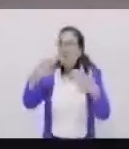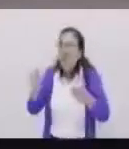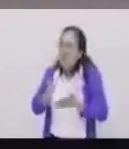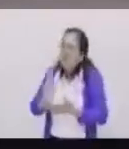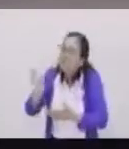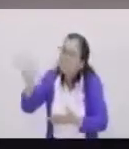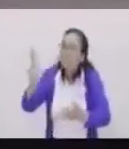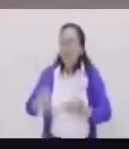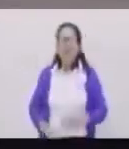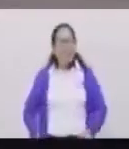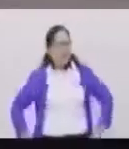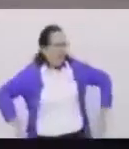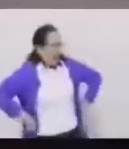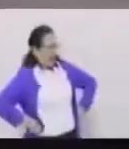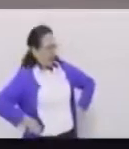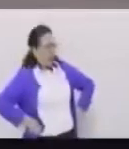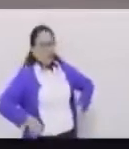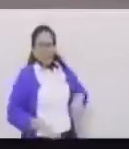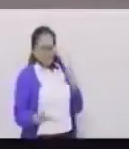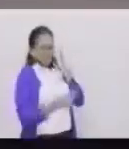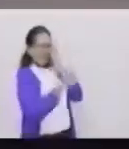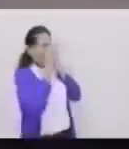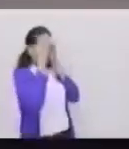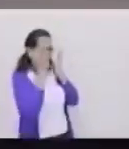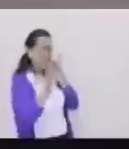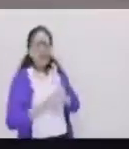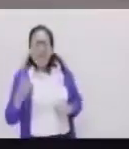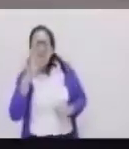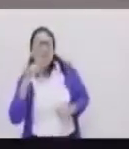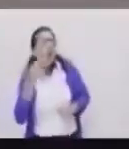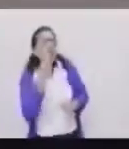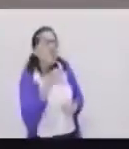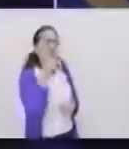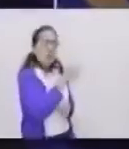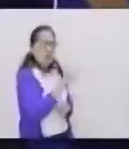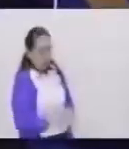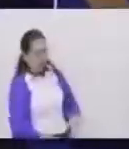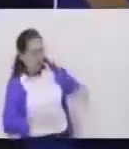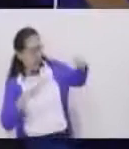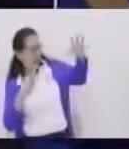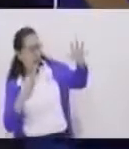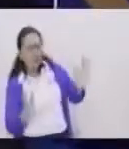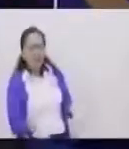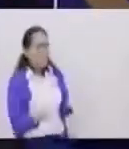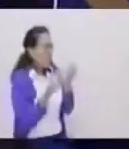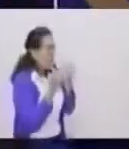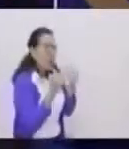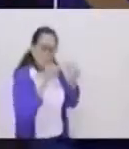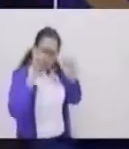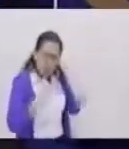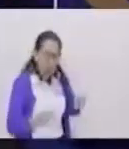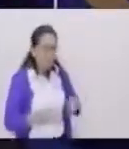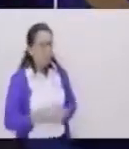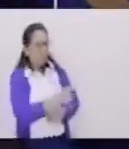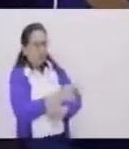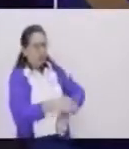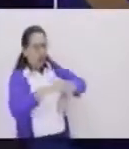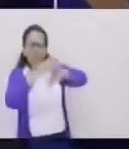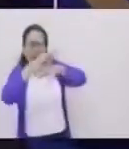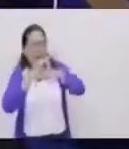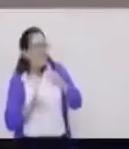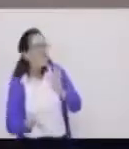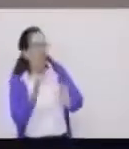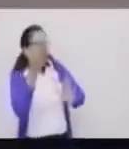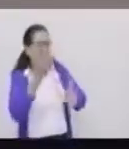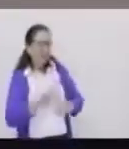hijo, necesito ir a comer. Tú lo que no sabes es que tu hijo dijo que a ti te podía comer porque tú tenías